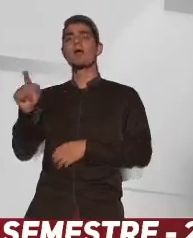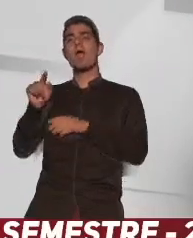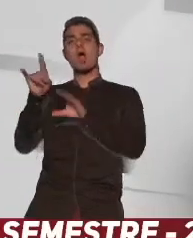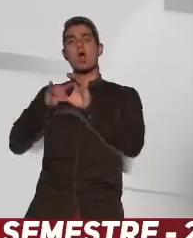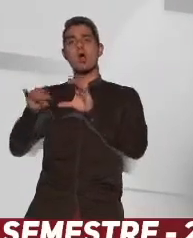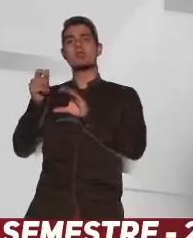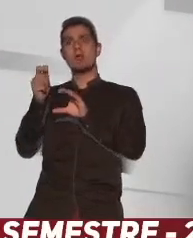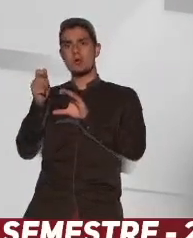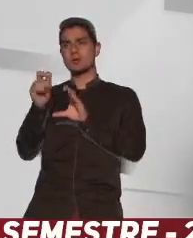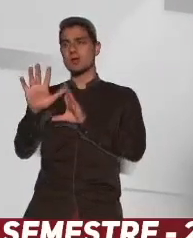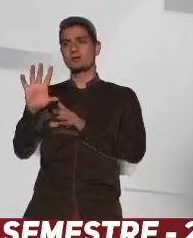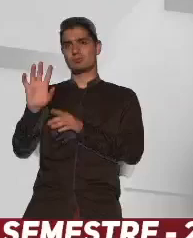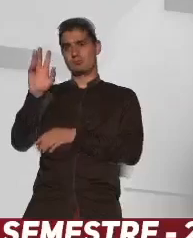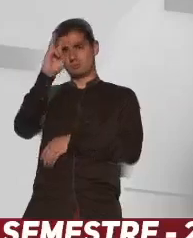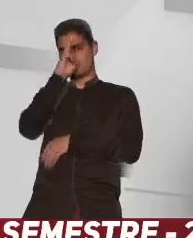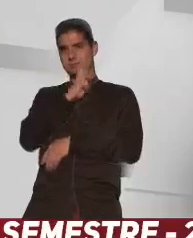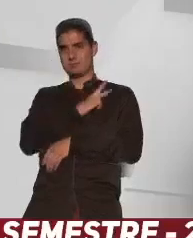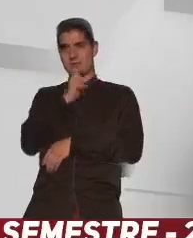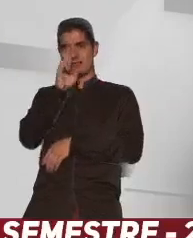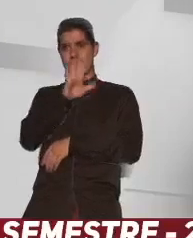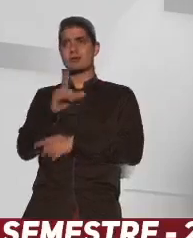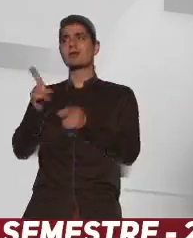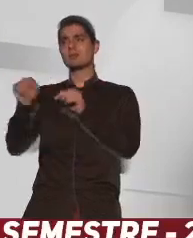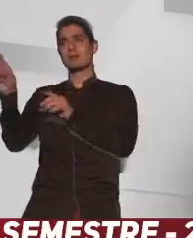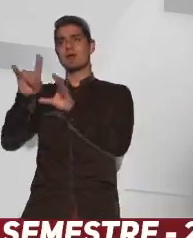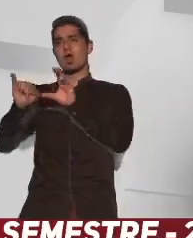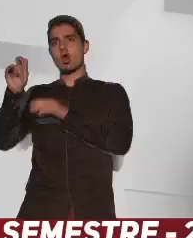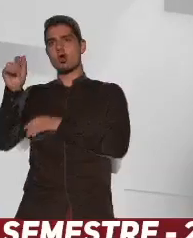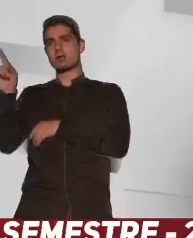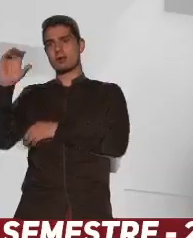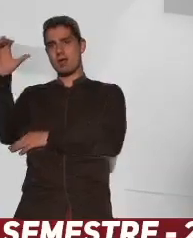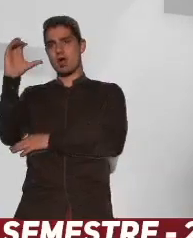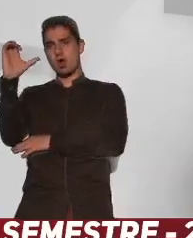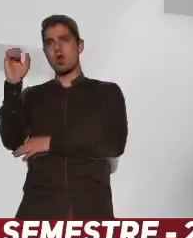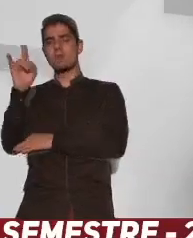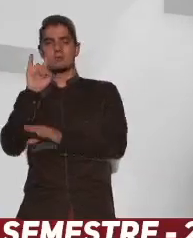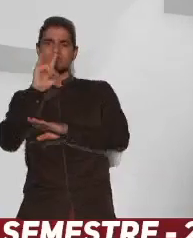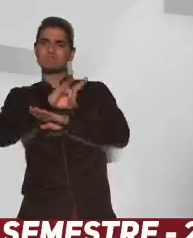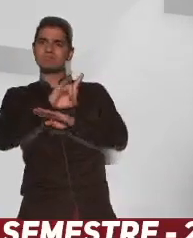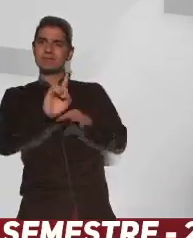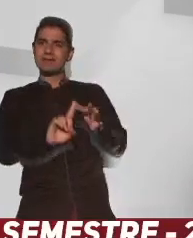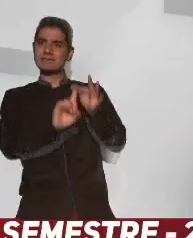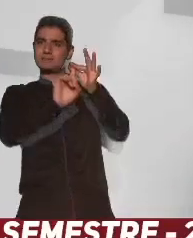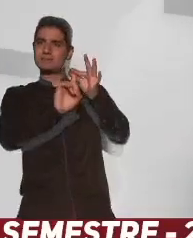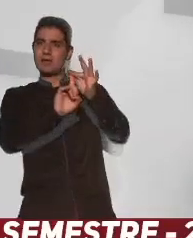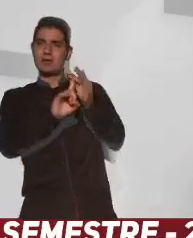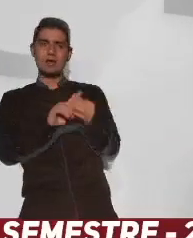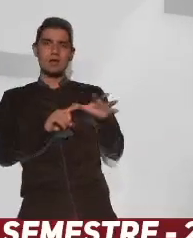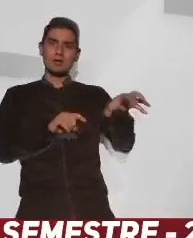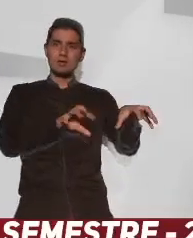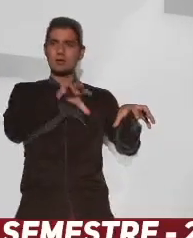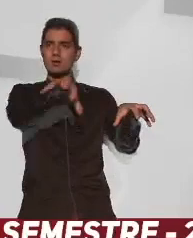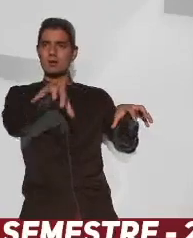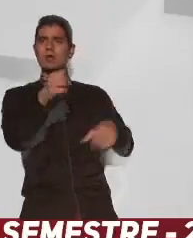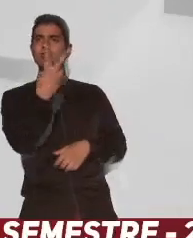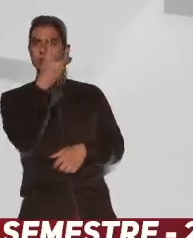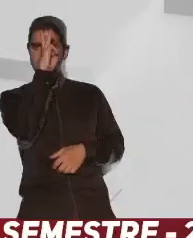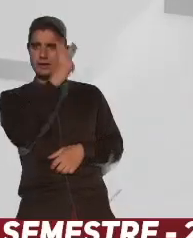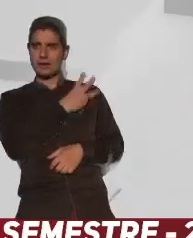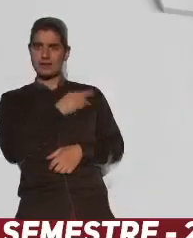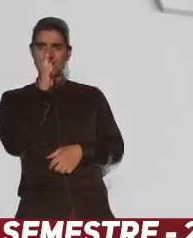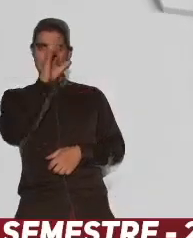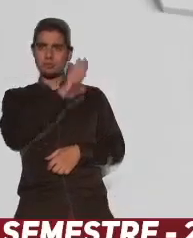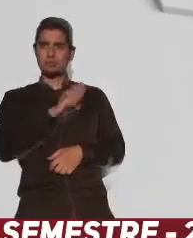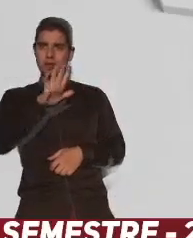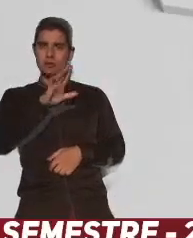República realizó una auditoría especial en 2 unidades del Ejército Nacional, encontrando un solo hallazgo. Mientras que en